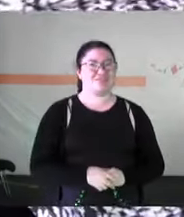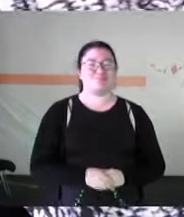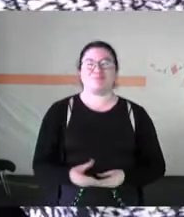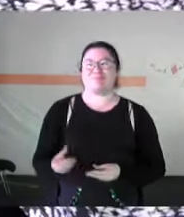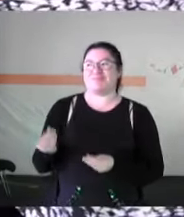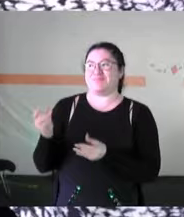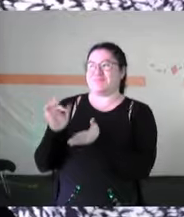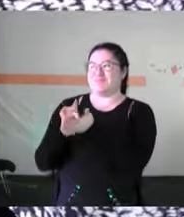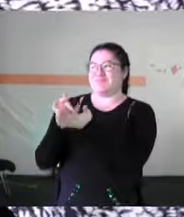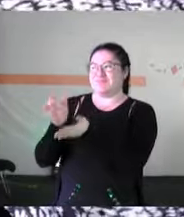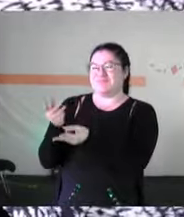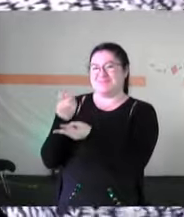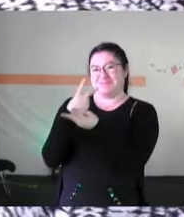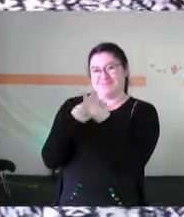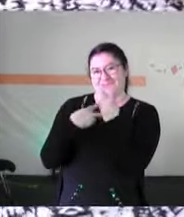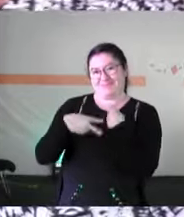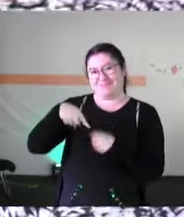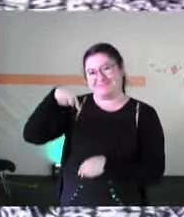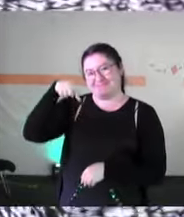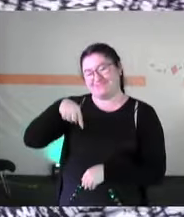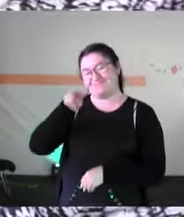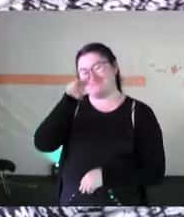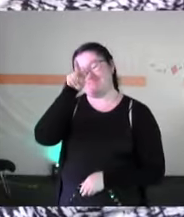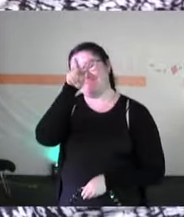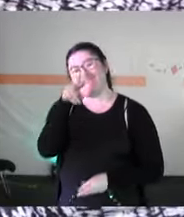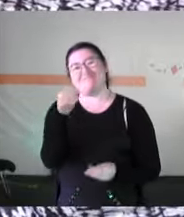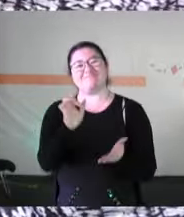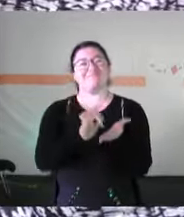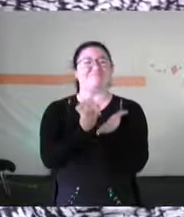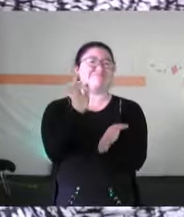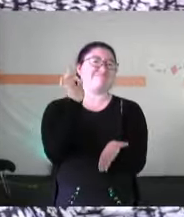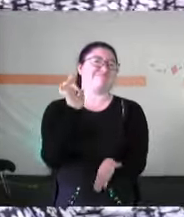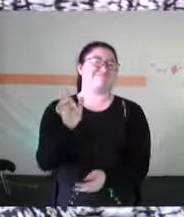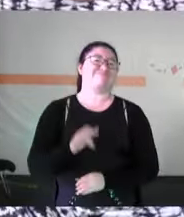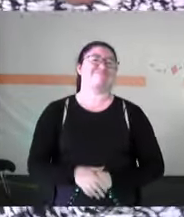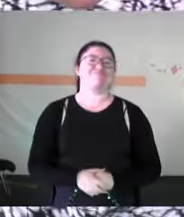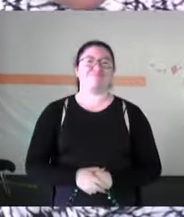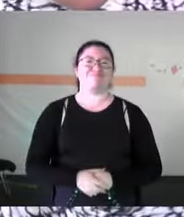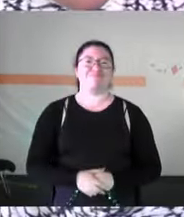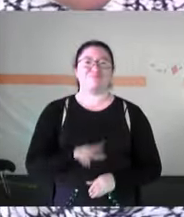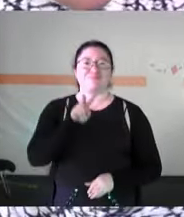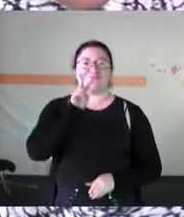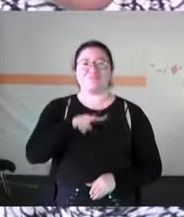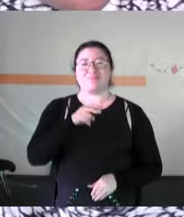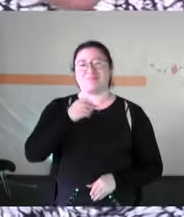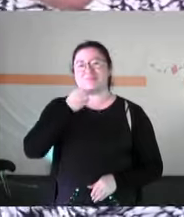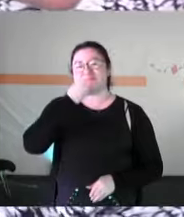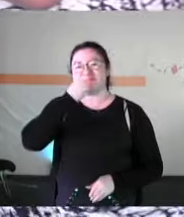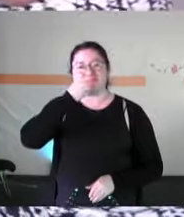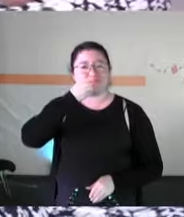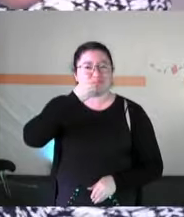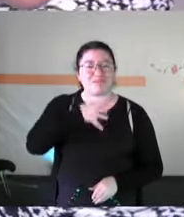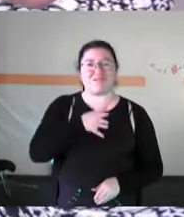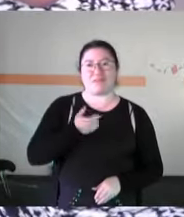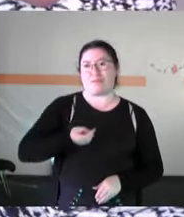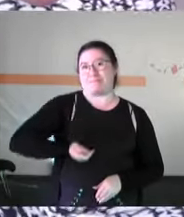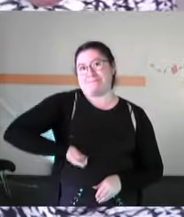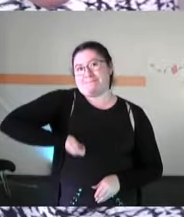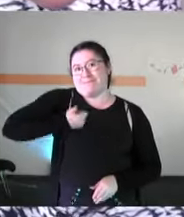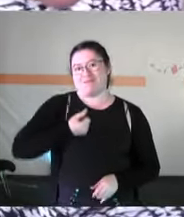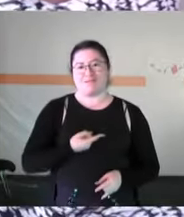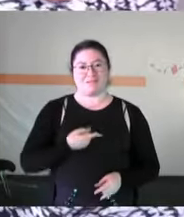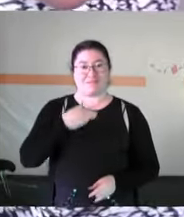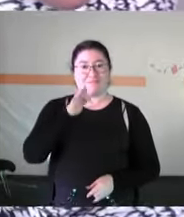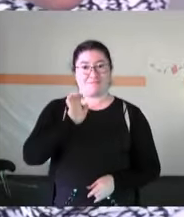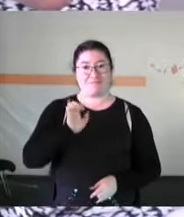Muchísimas gracias por estar aquí, de verdad. Muchas gracias. Es increíble. Es la primera vez que estoy en esta feria, que